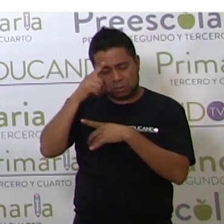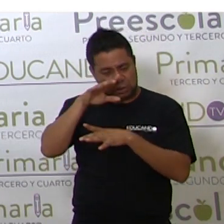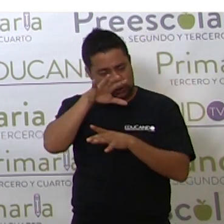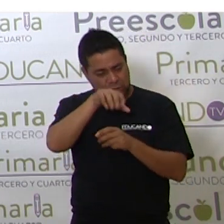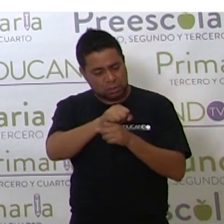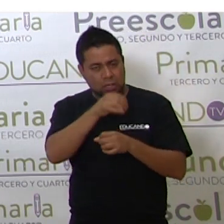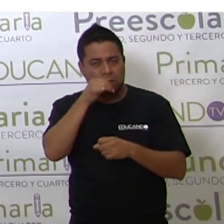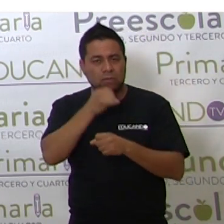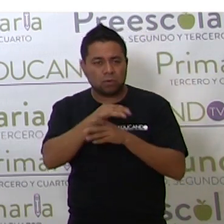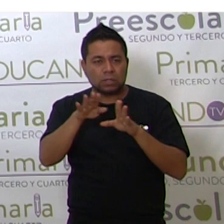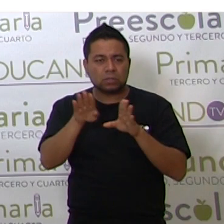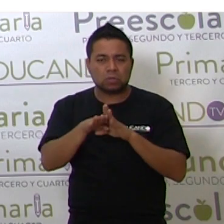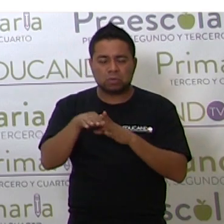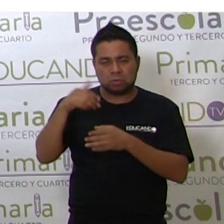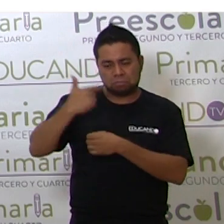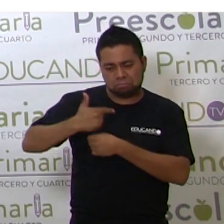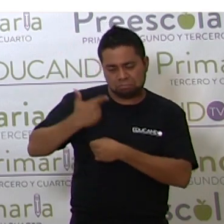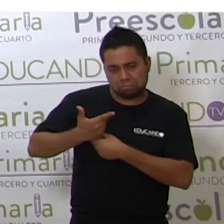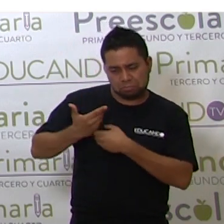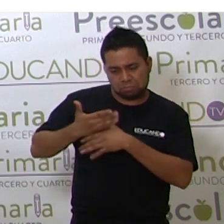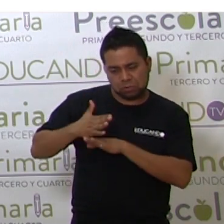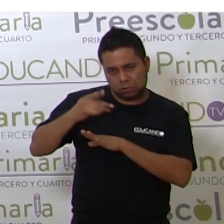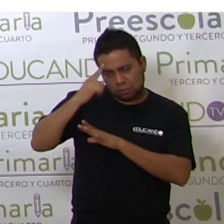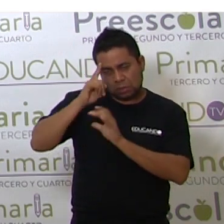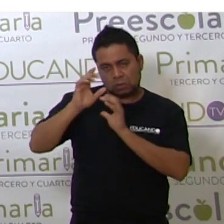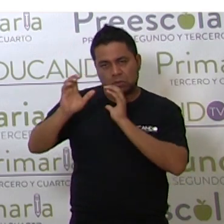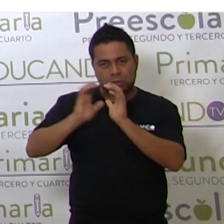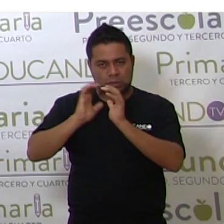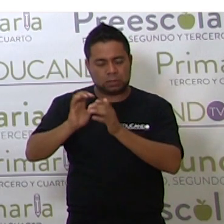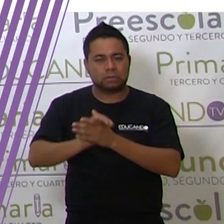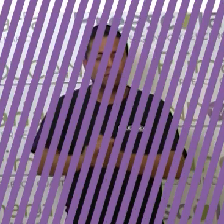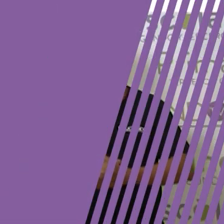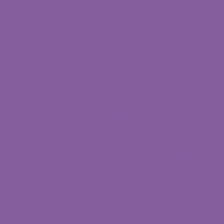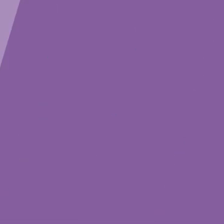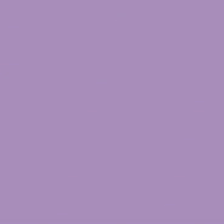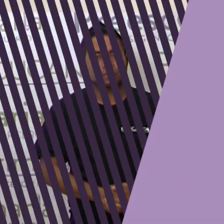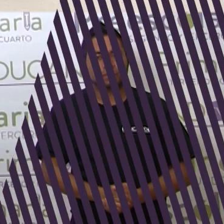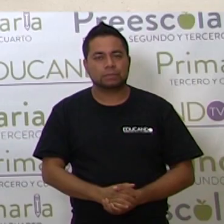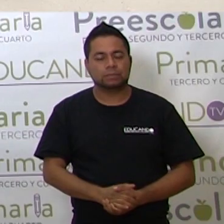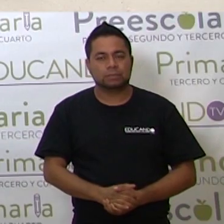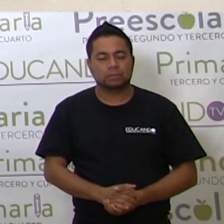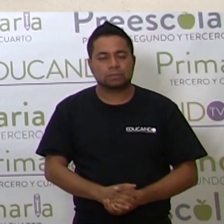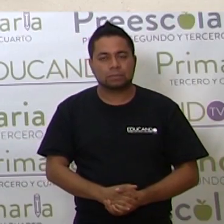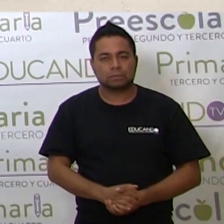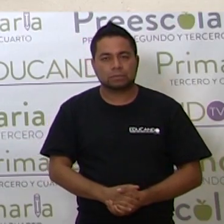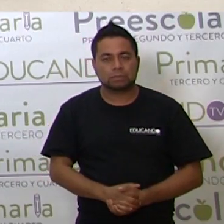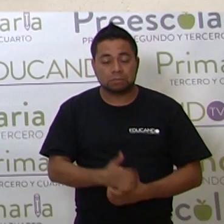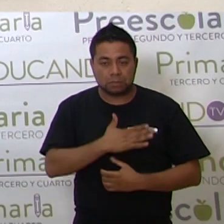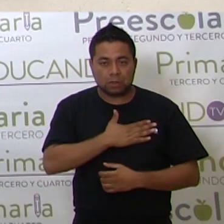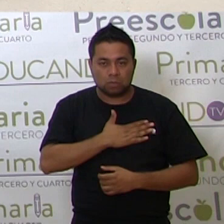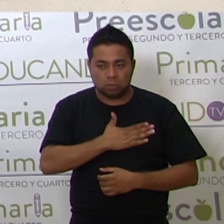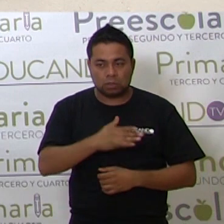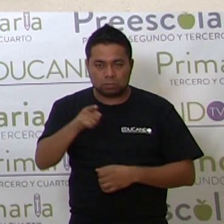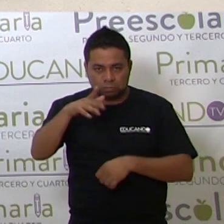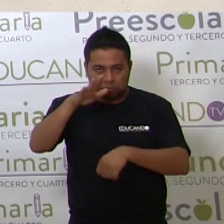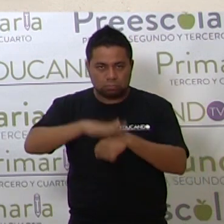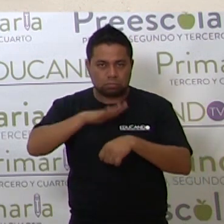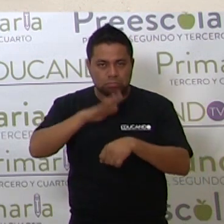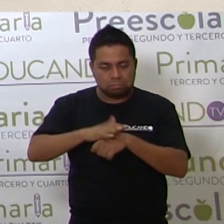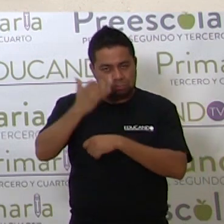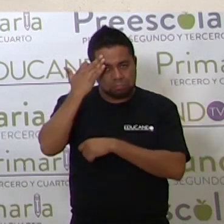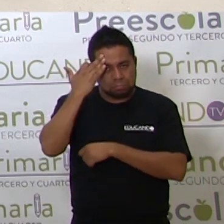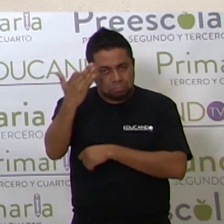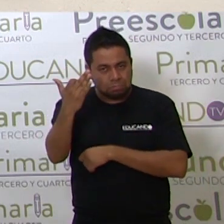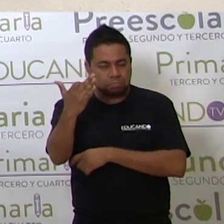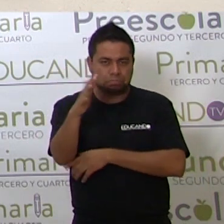y estar en la comunicación muy bien bueno pues tú sabes cuánto tiempo más o